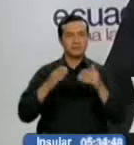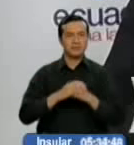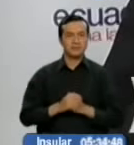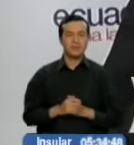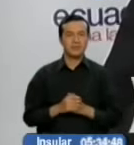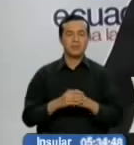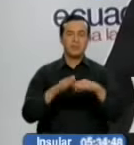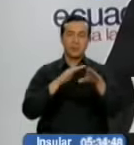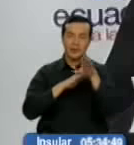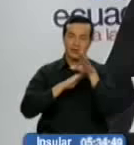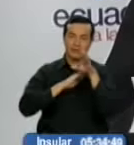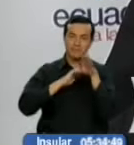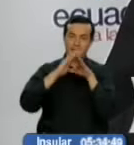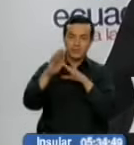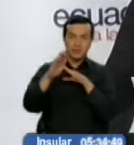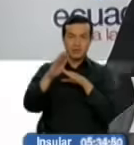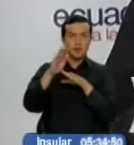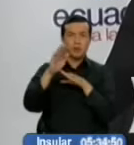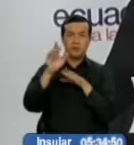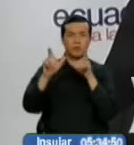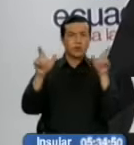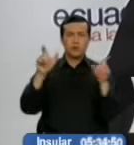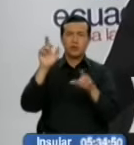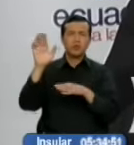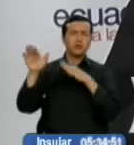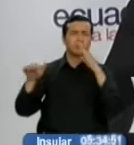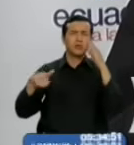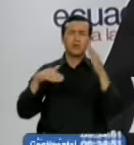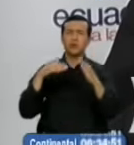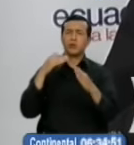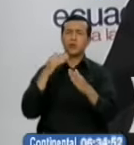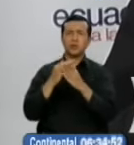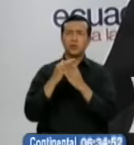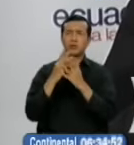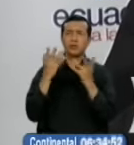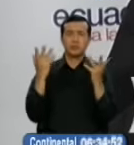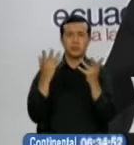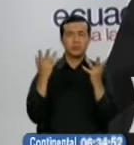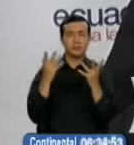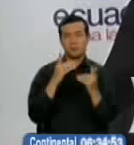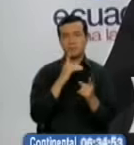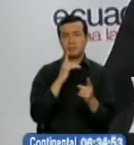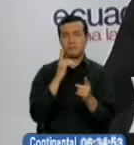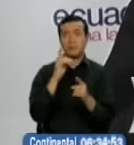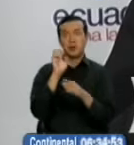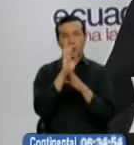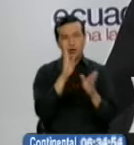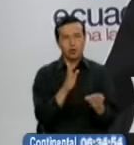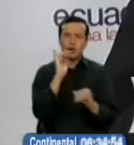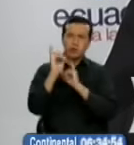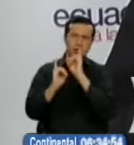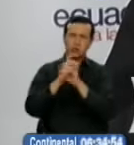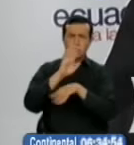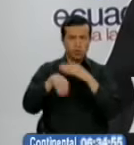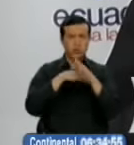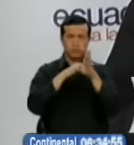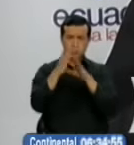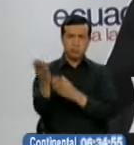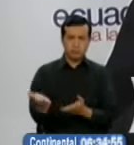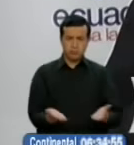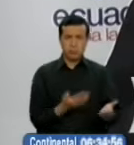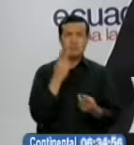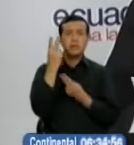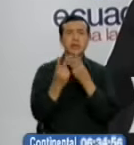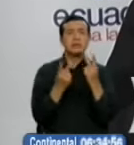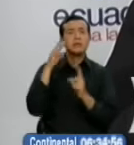una invitación al mundo entero y obviamente a nuestros compatriotas, a que visiten el parque,